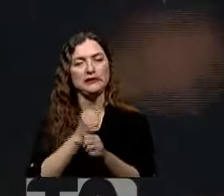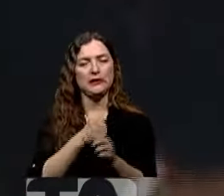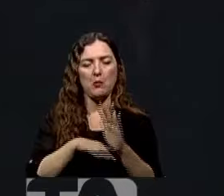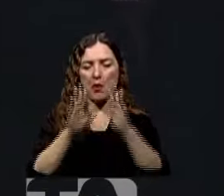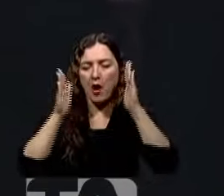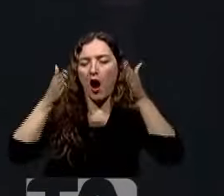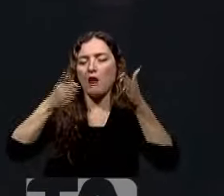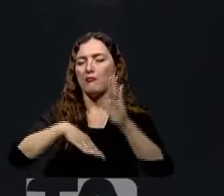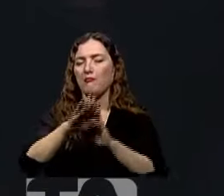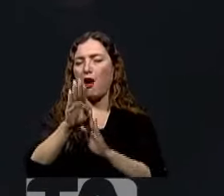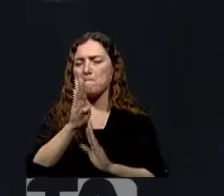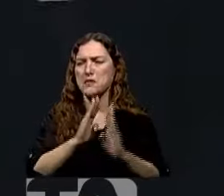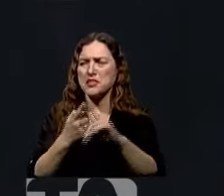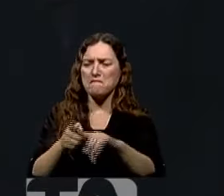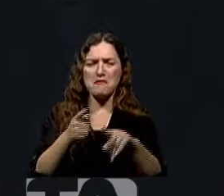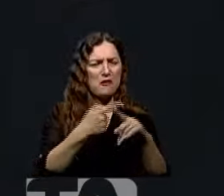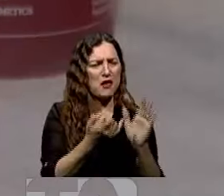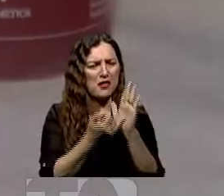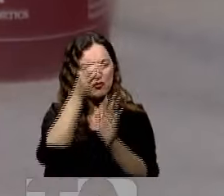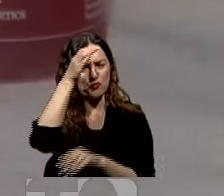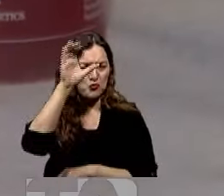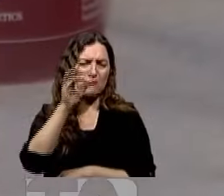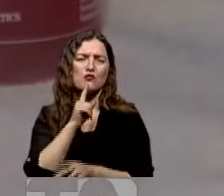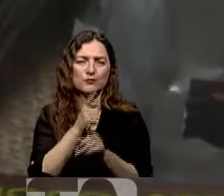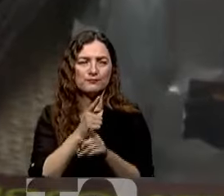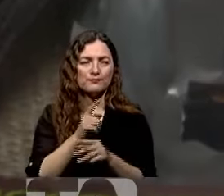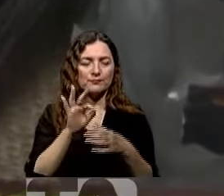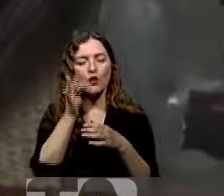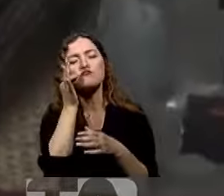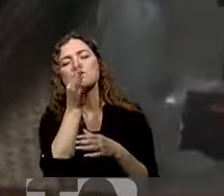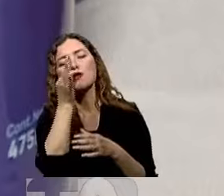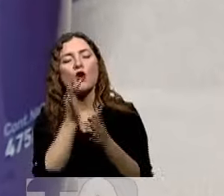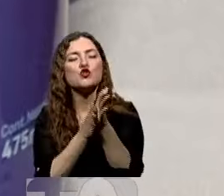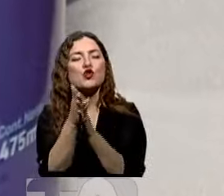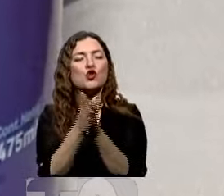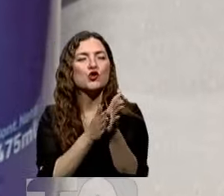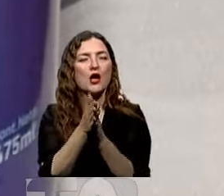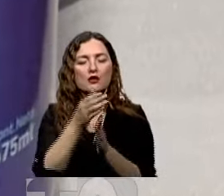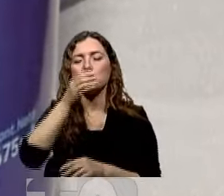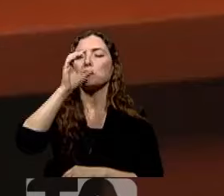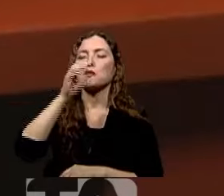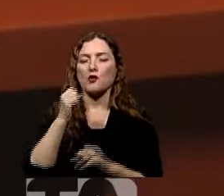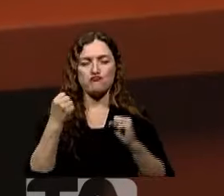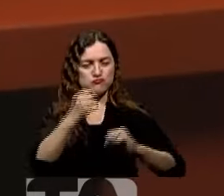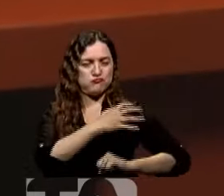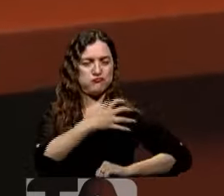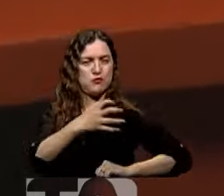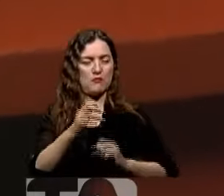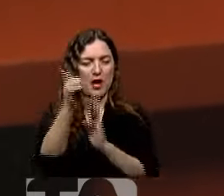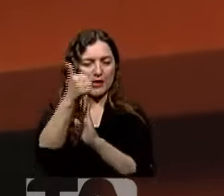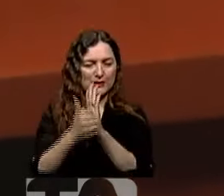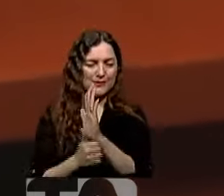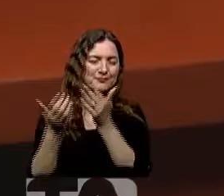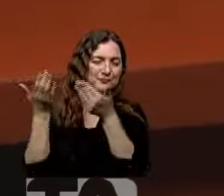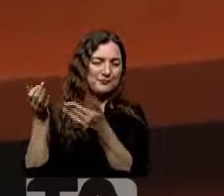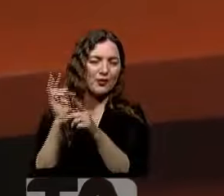de la biodiversidad y de la identidad cultural. Cosméticos, chocolates, bebidas energéticas y hasta artesanías fueron parte